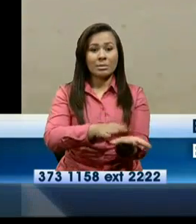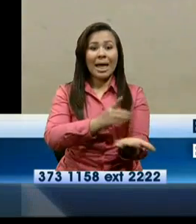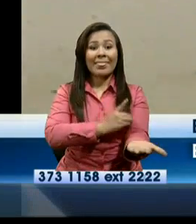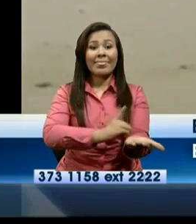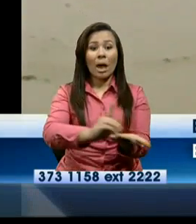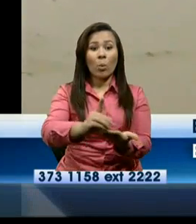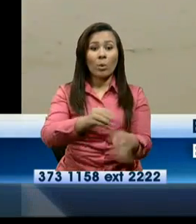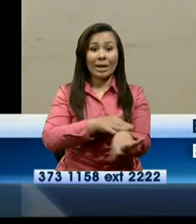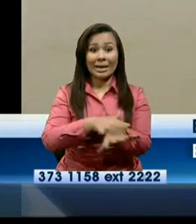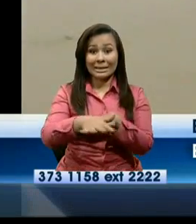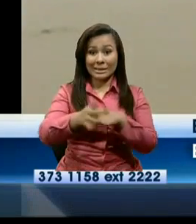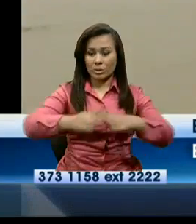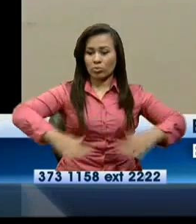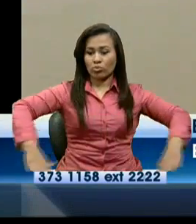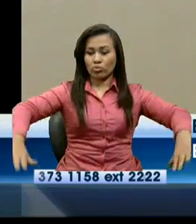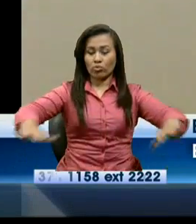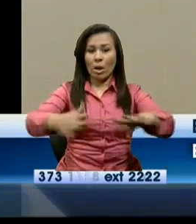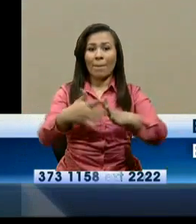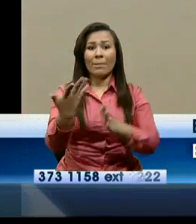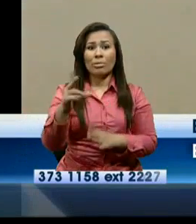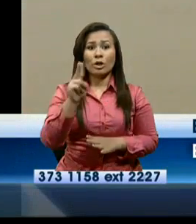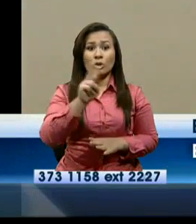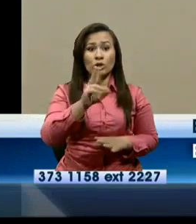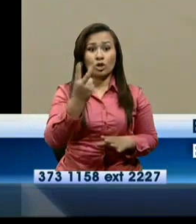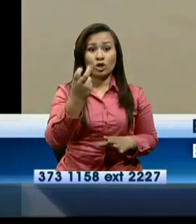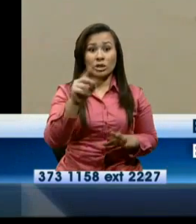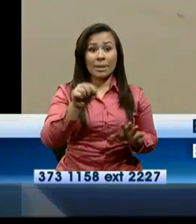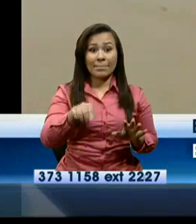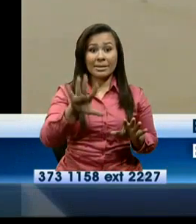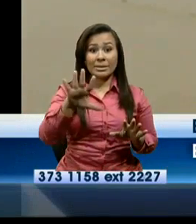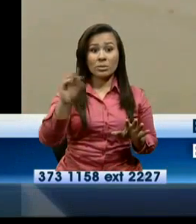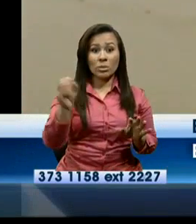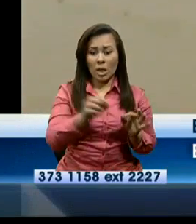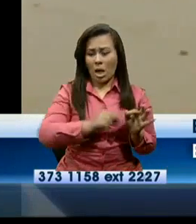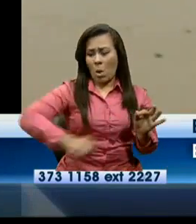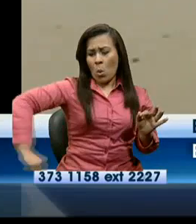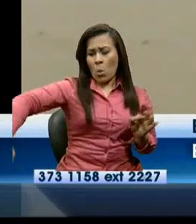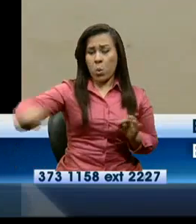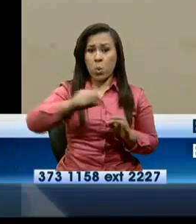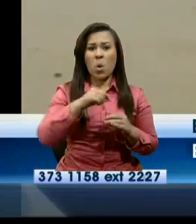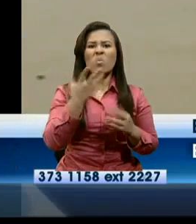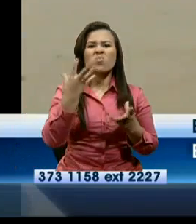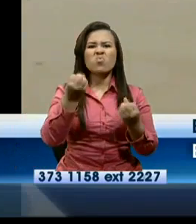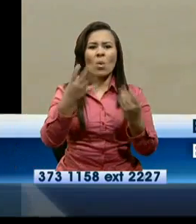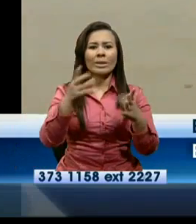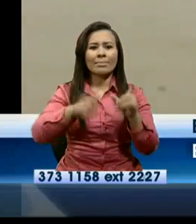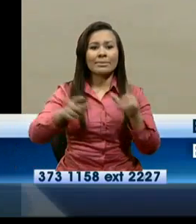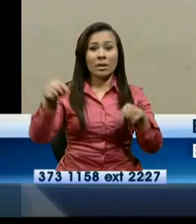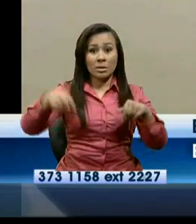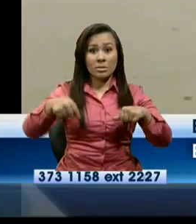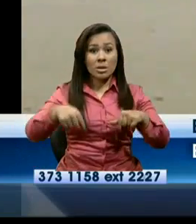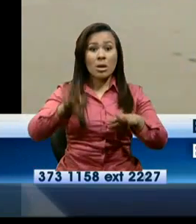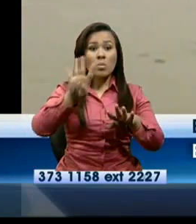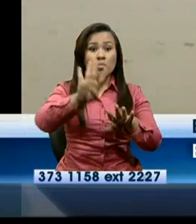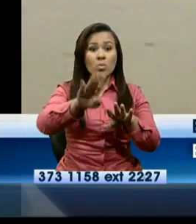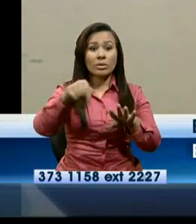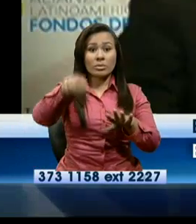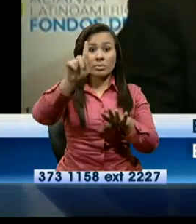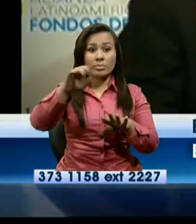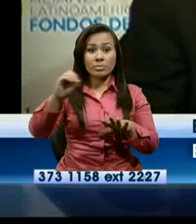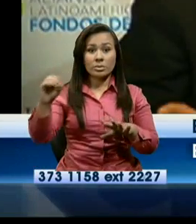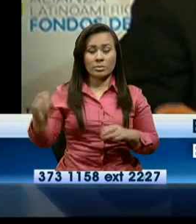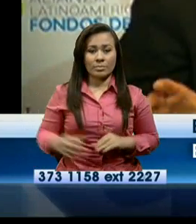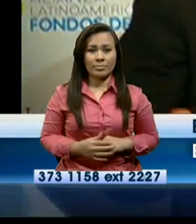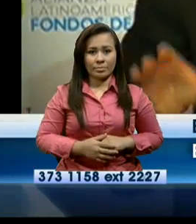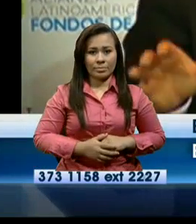con una superficie de 12.050 kilómetros cuadrados para una población de más de 4 millones de personas.